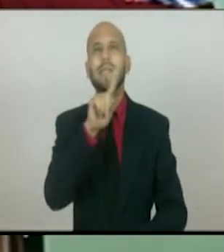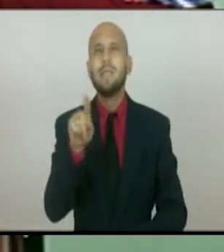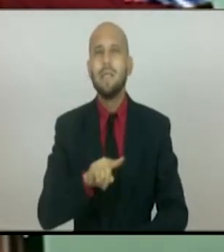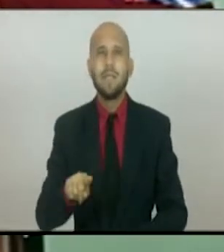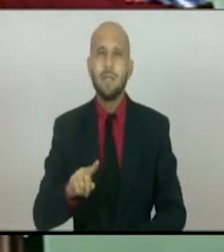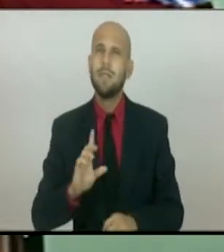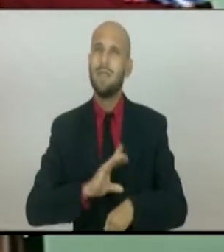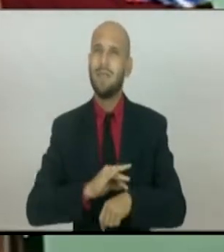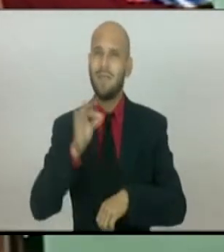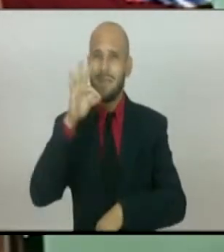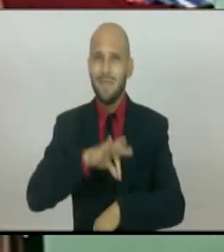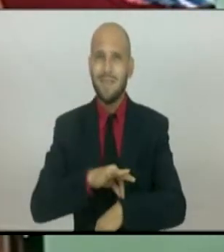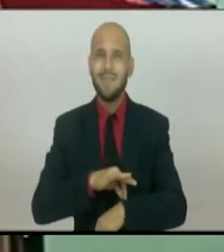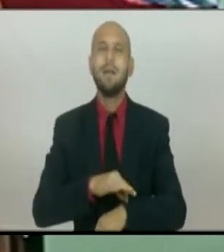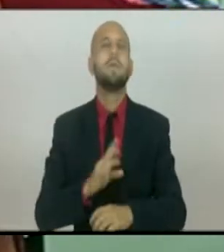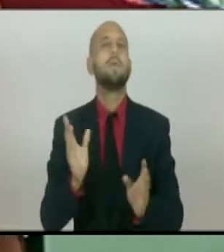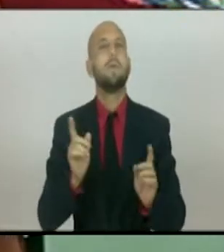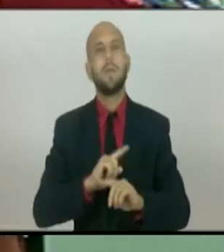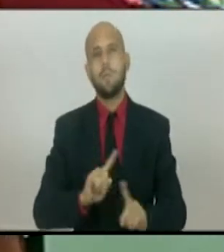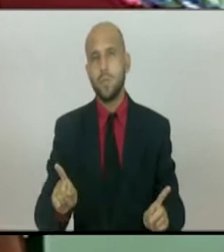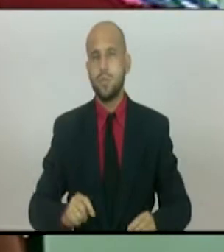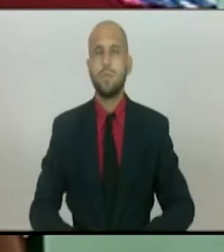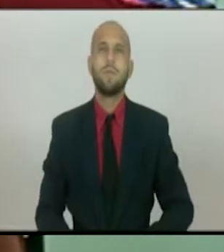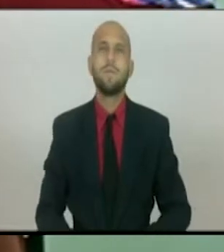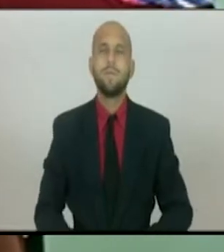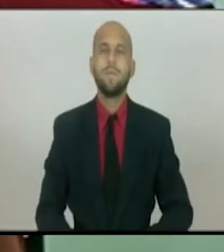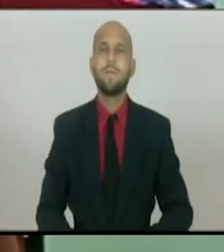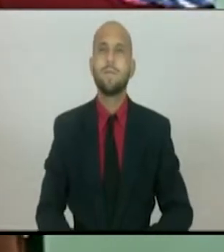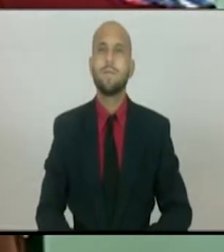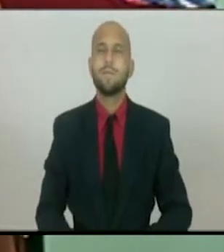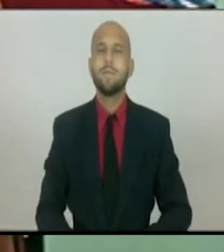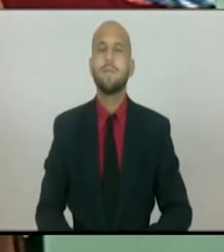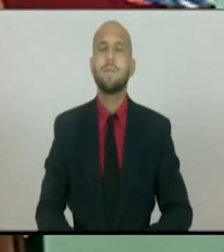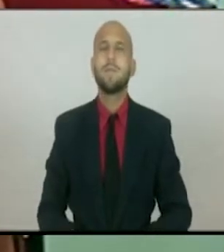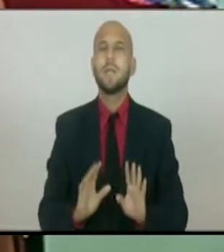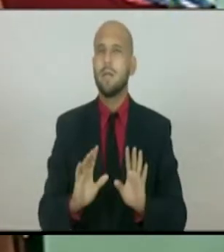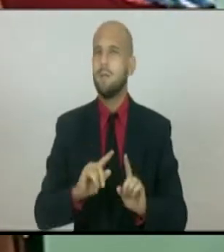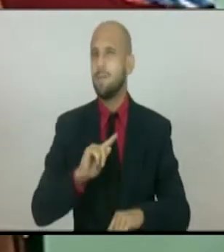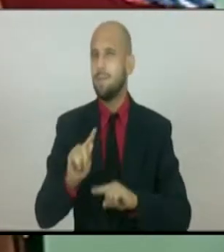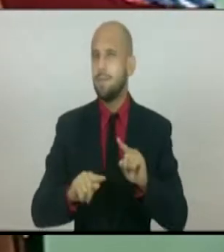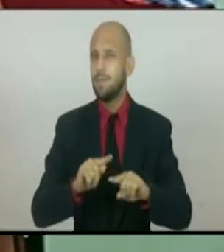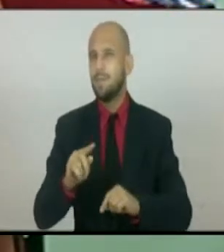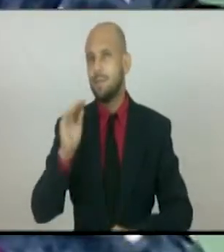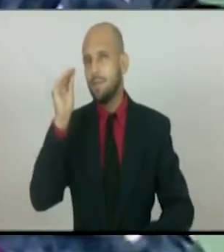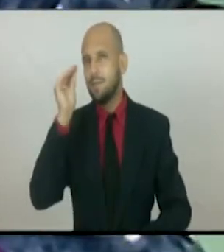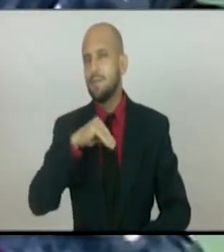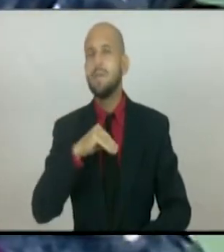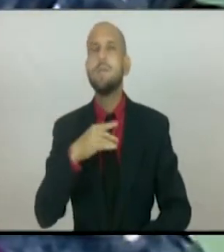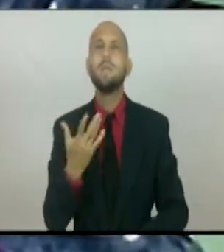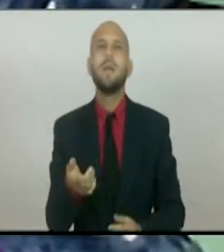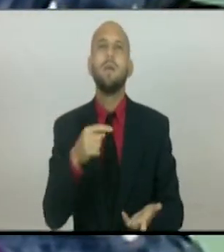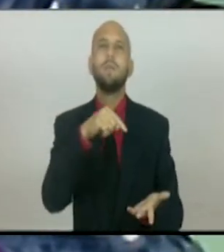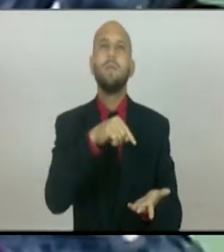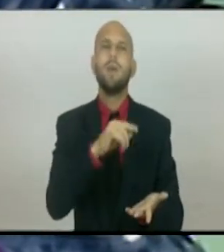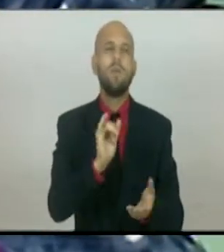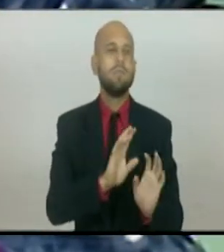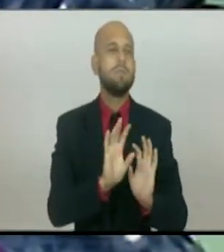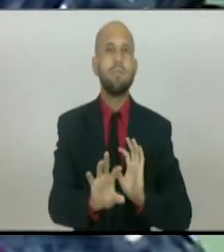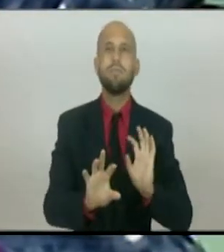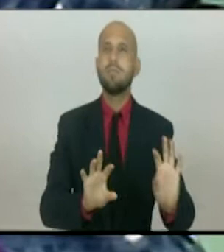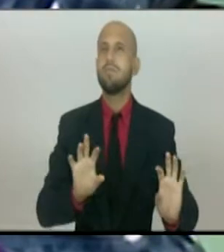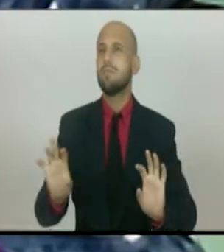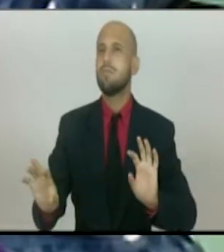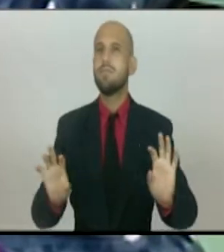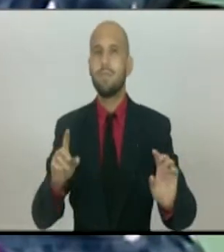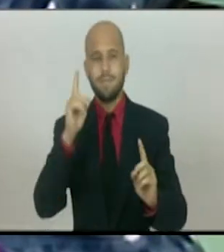tiene. Entonces, sí, ahora vamos a hablar sobre los puntos, si pudiera abordar sobre los puntos de contacto y diferencias